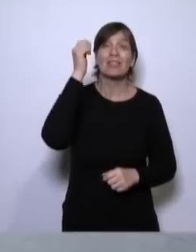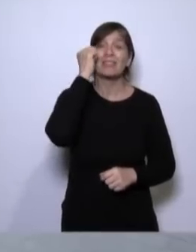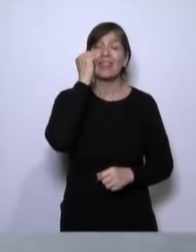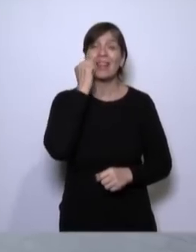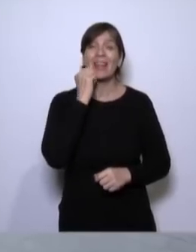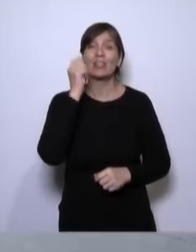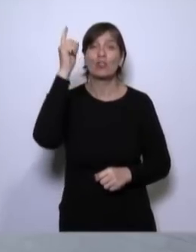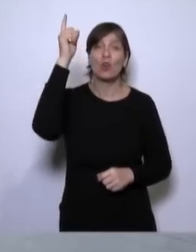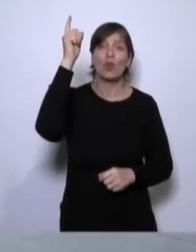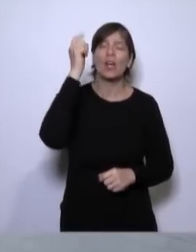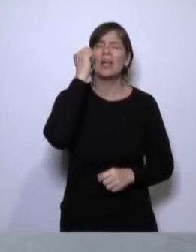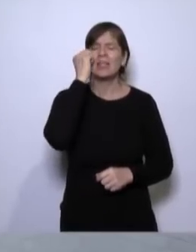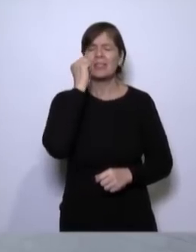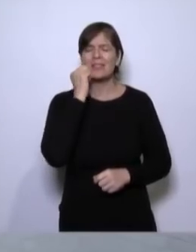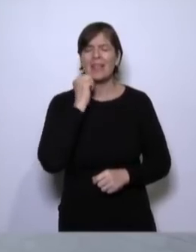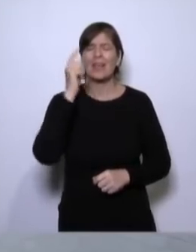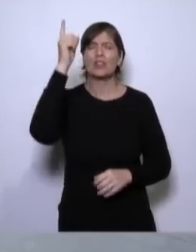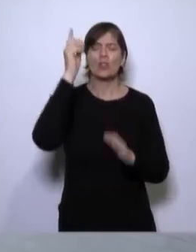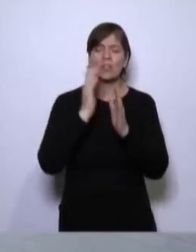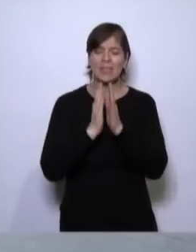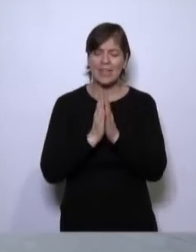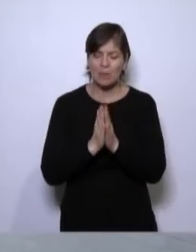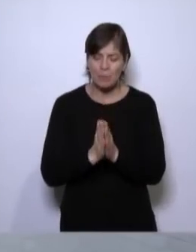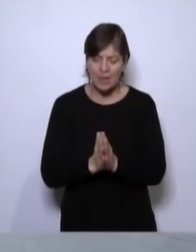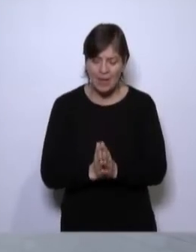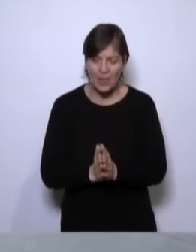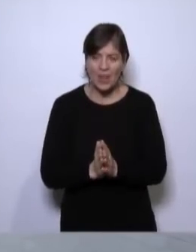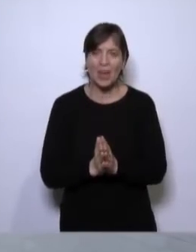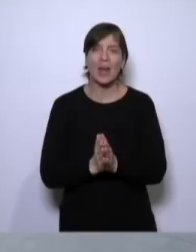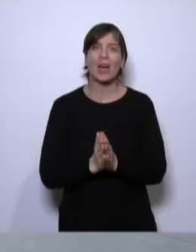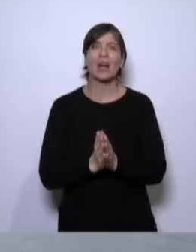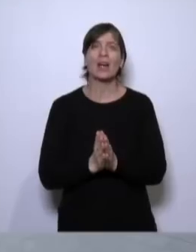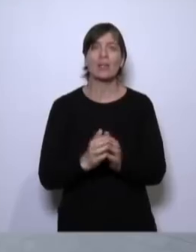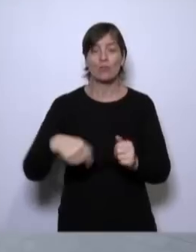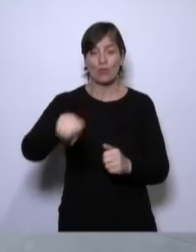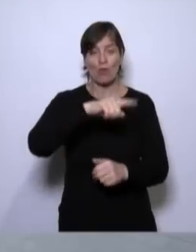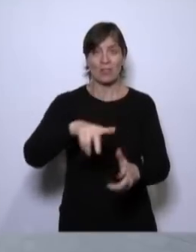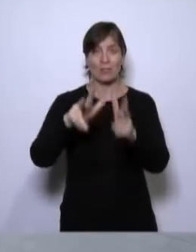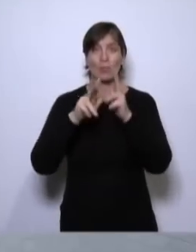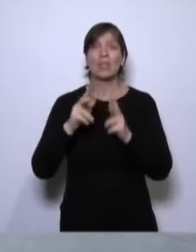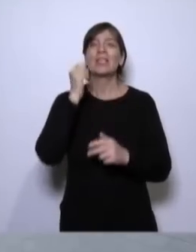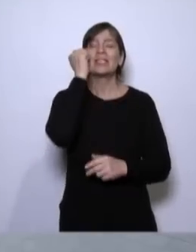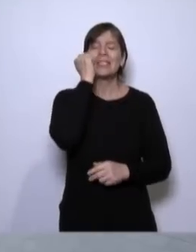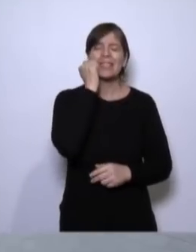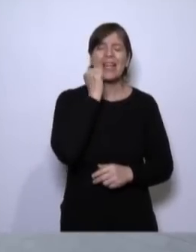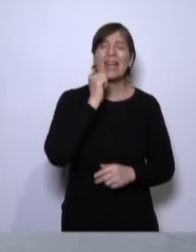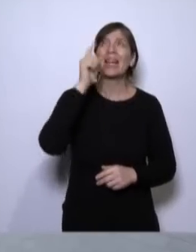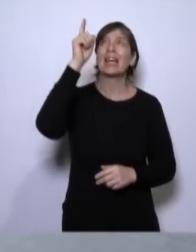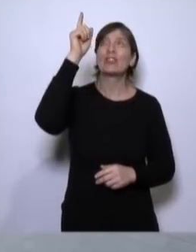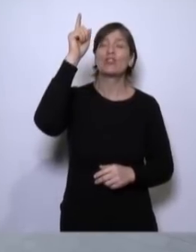Señor, Señor, Señor, ten piedad.